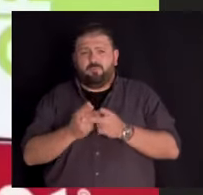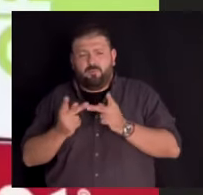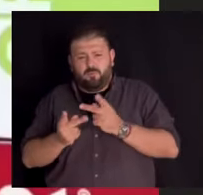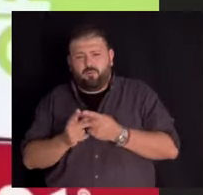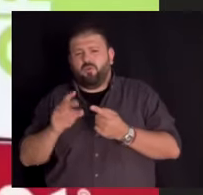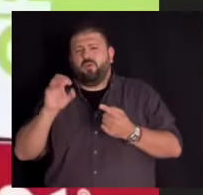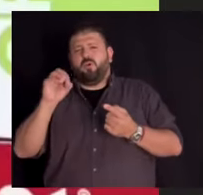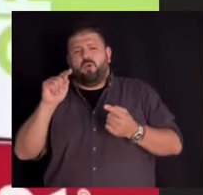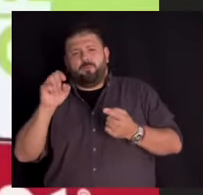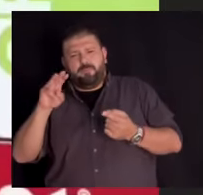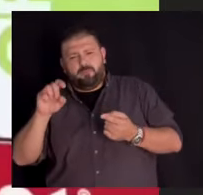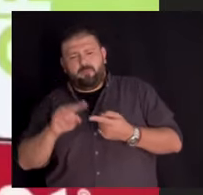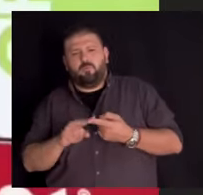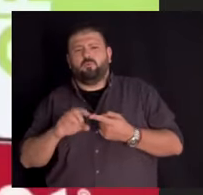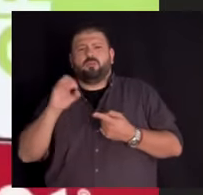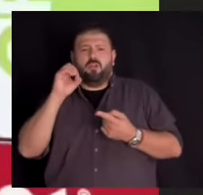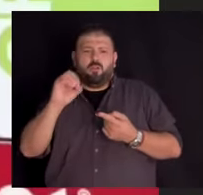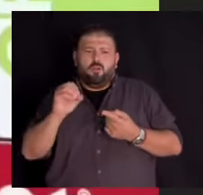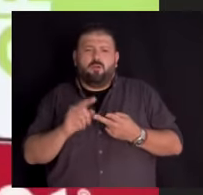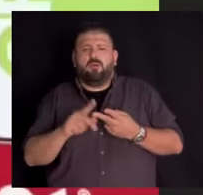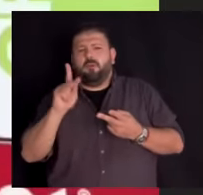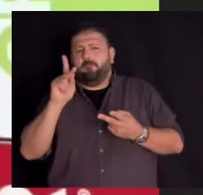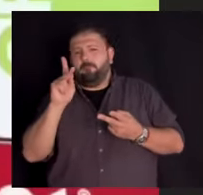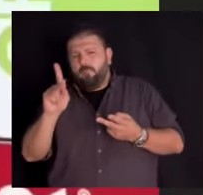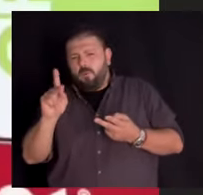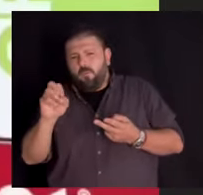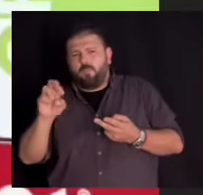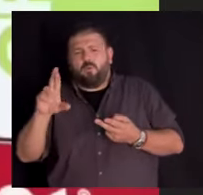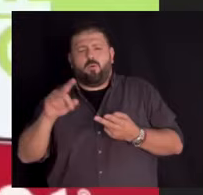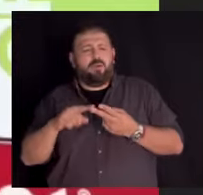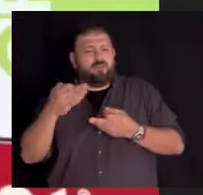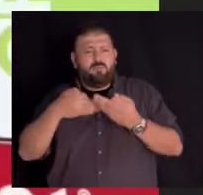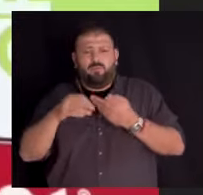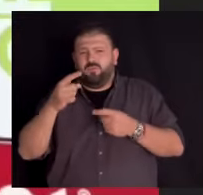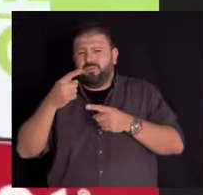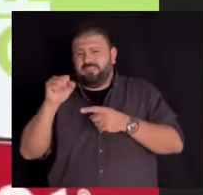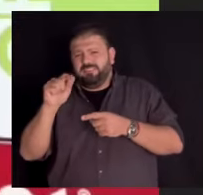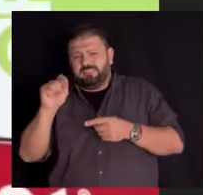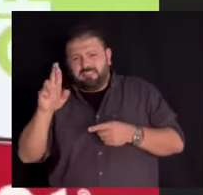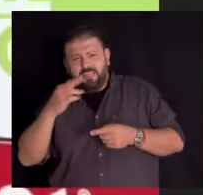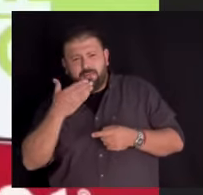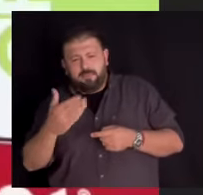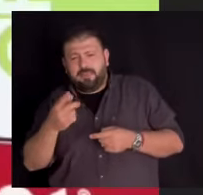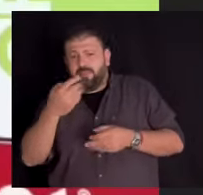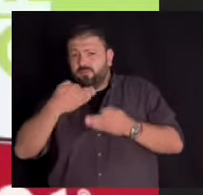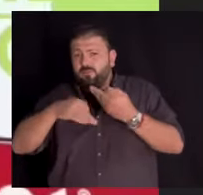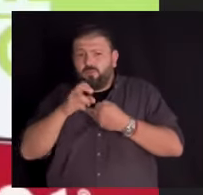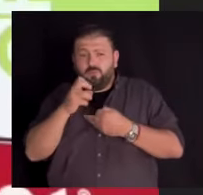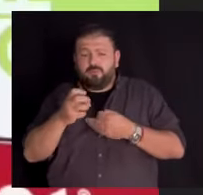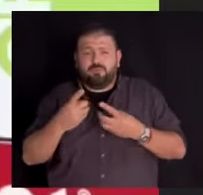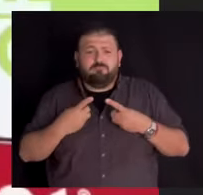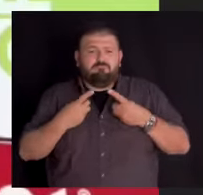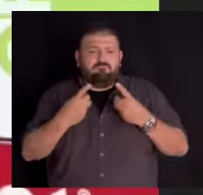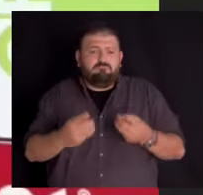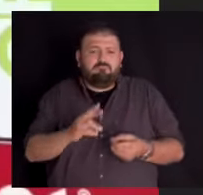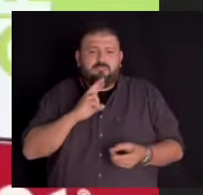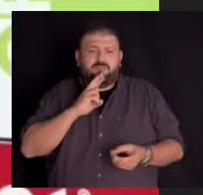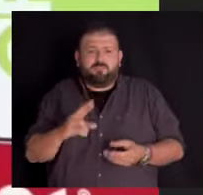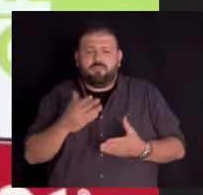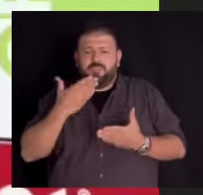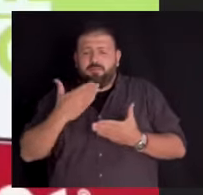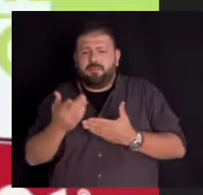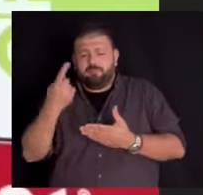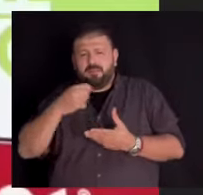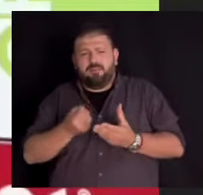Maker, el Omni Plus, el estar bien, te ayudan a esto, a tener un estado óptimo para estar saliendo a luchar. O sea,